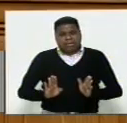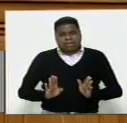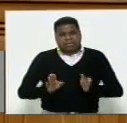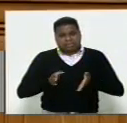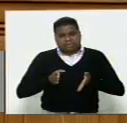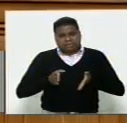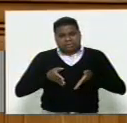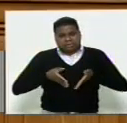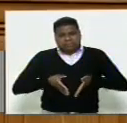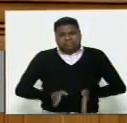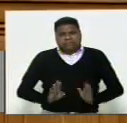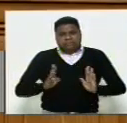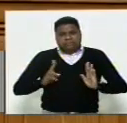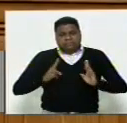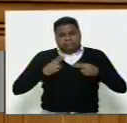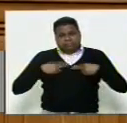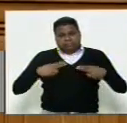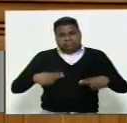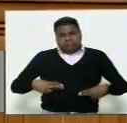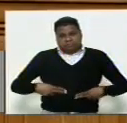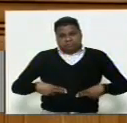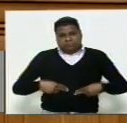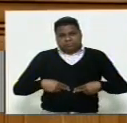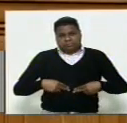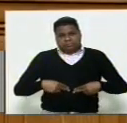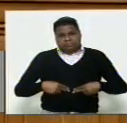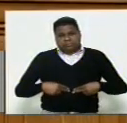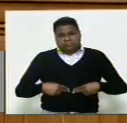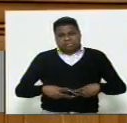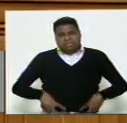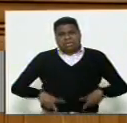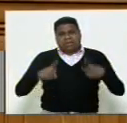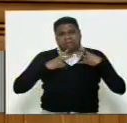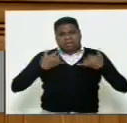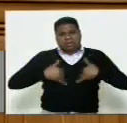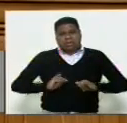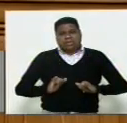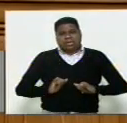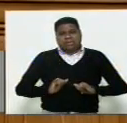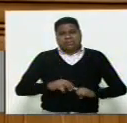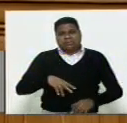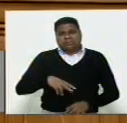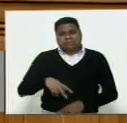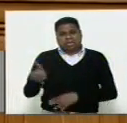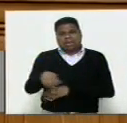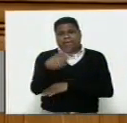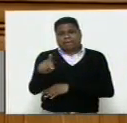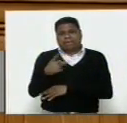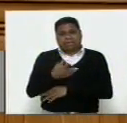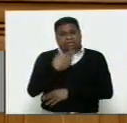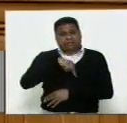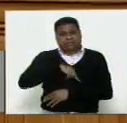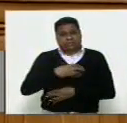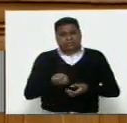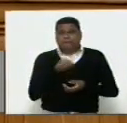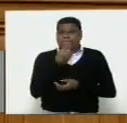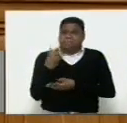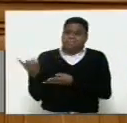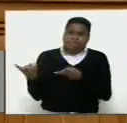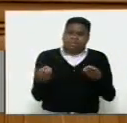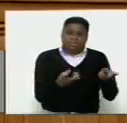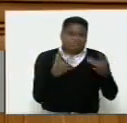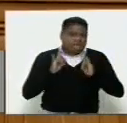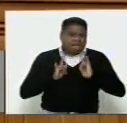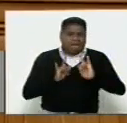parto humanizado es futuro, porque se trata de la vida de los hijos y de las hijas de la patria, a quienes les damos una bienvenida